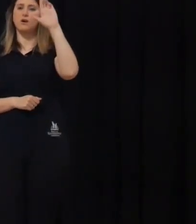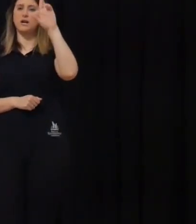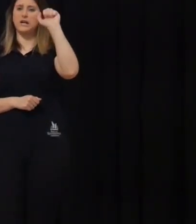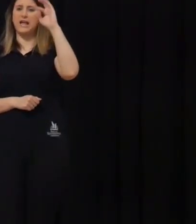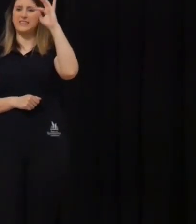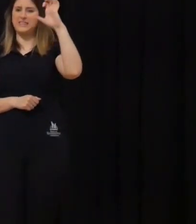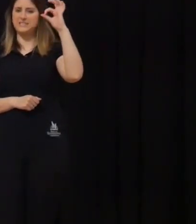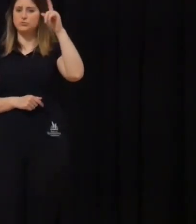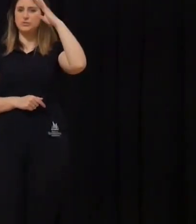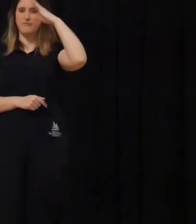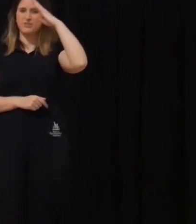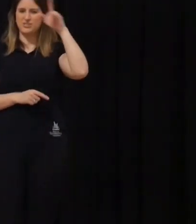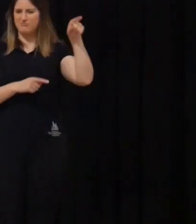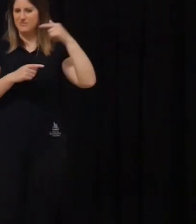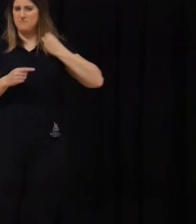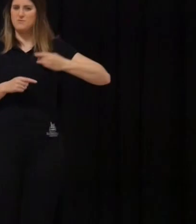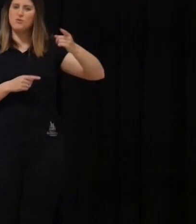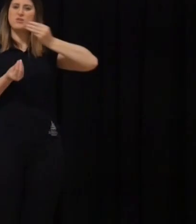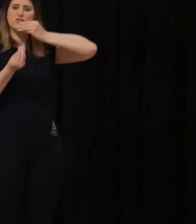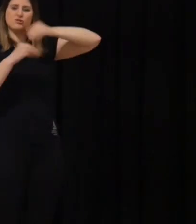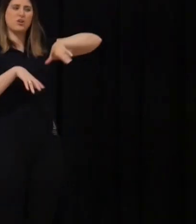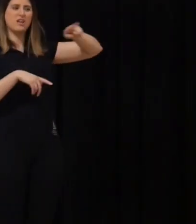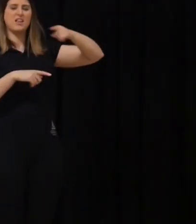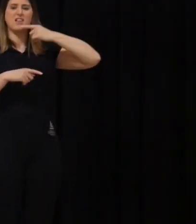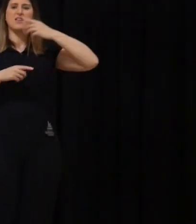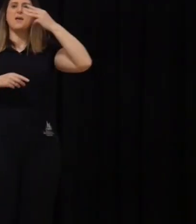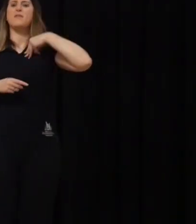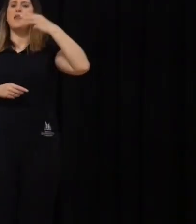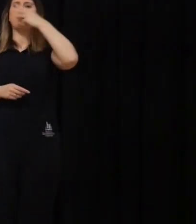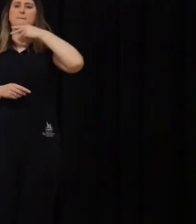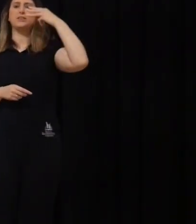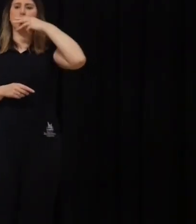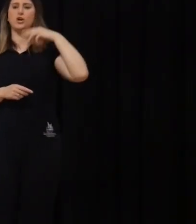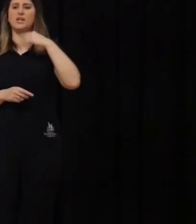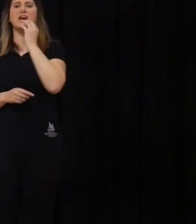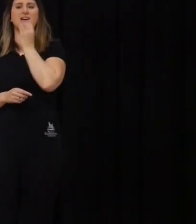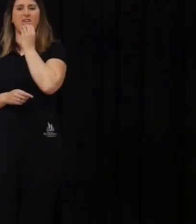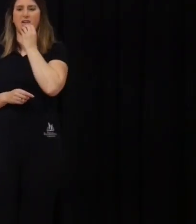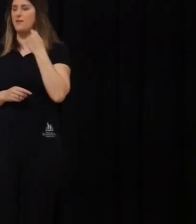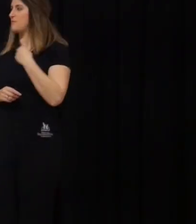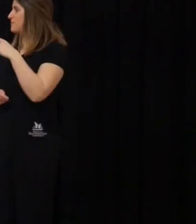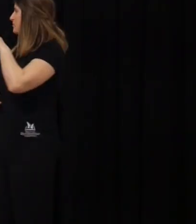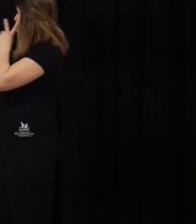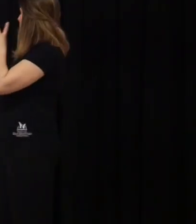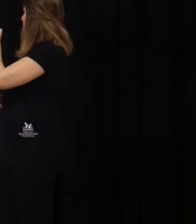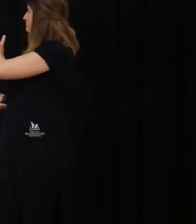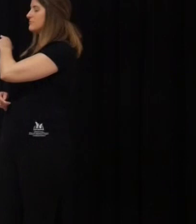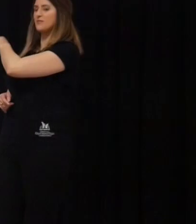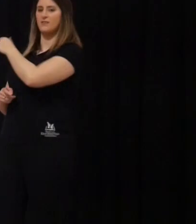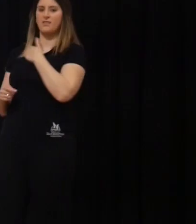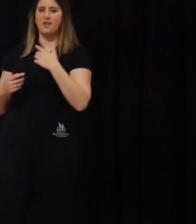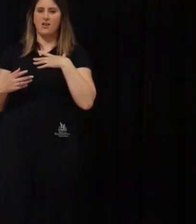que probablemente ustedes conozcan y que se deriva de la mitología griega. Ahí tienen a Heracles, el Hércules de los